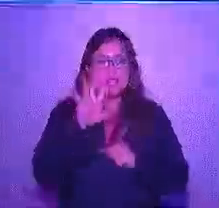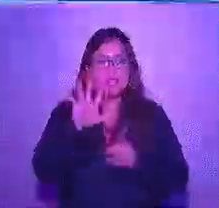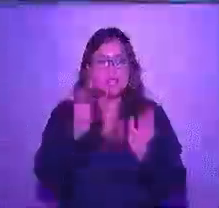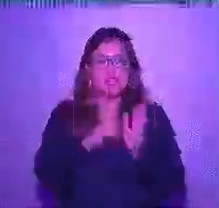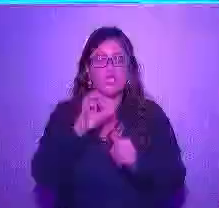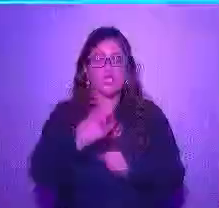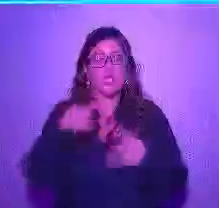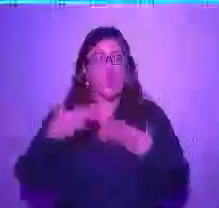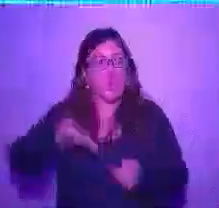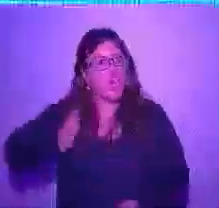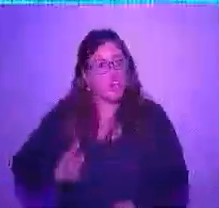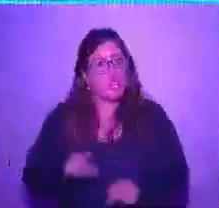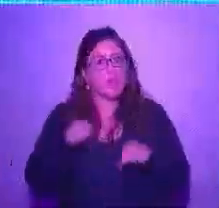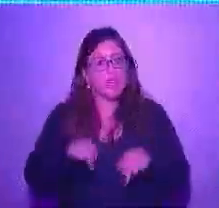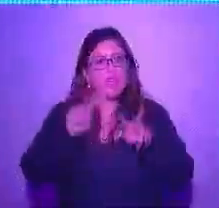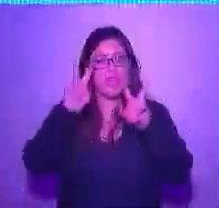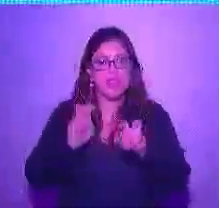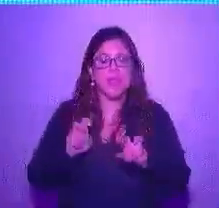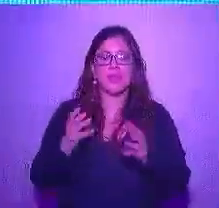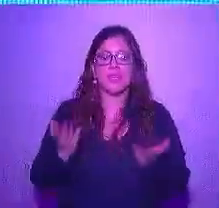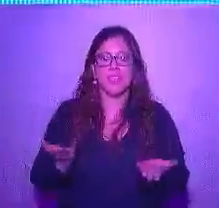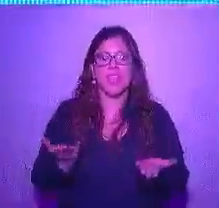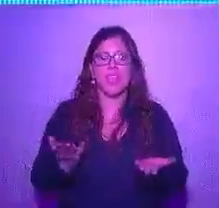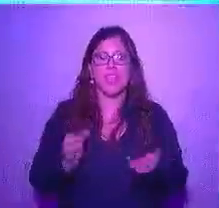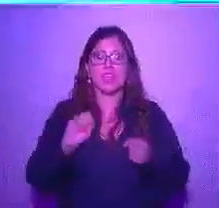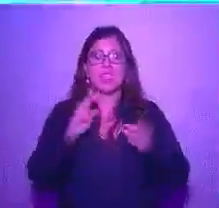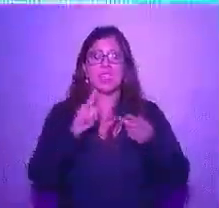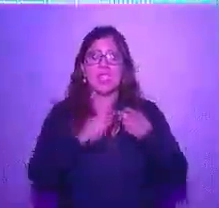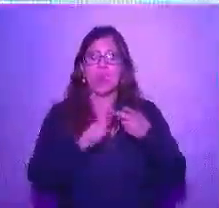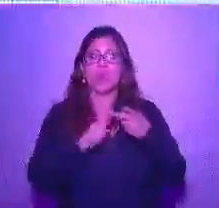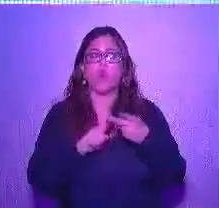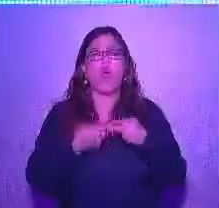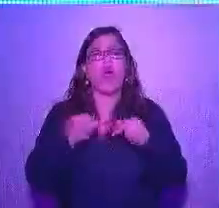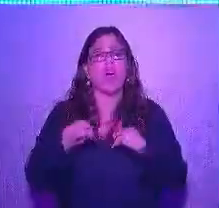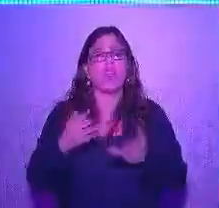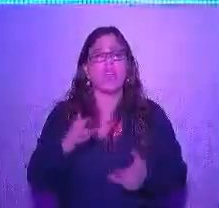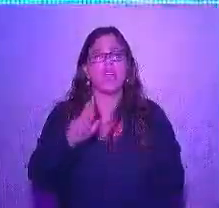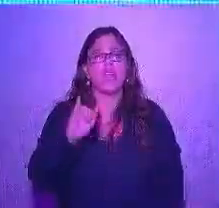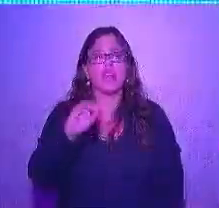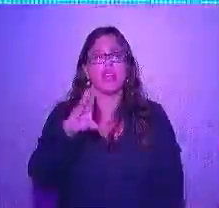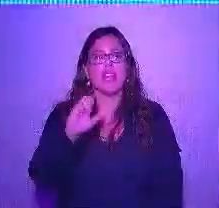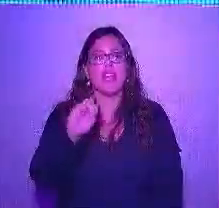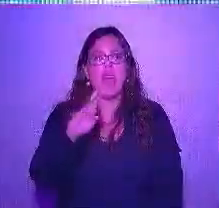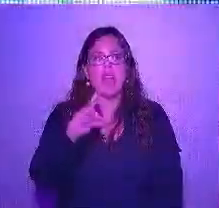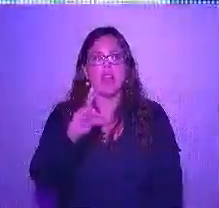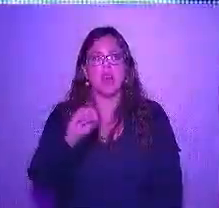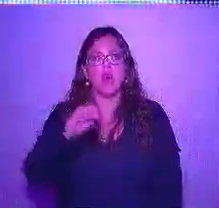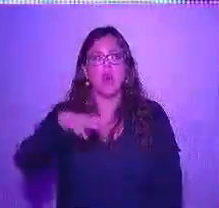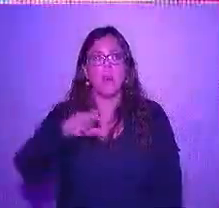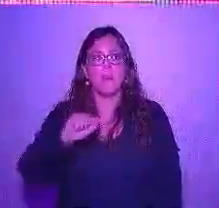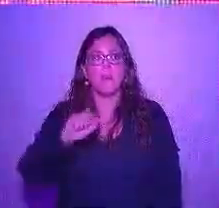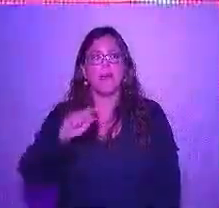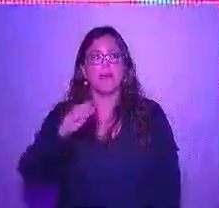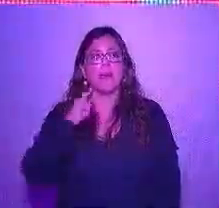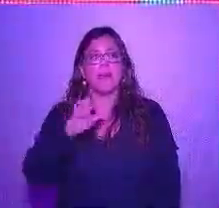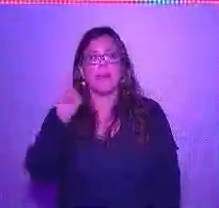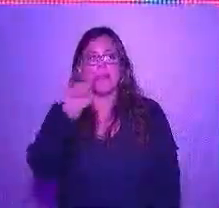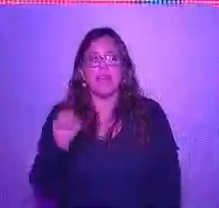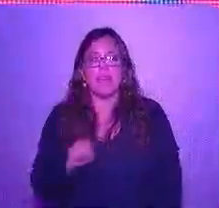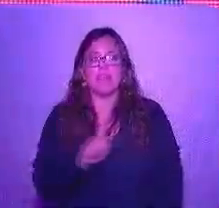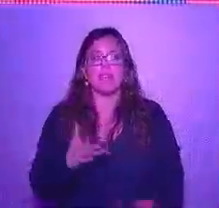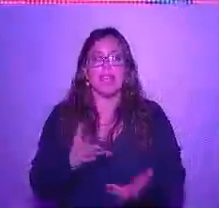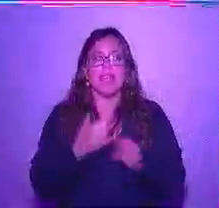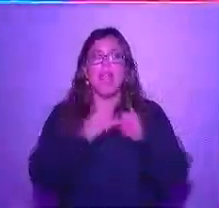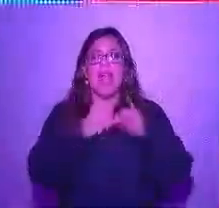Seguimos avanzando en esta temática el segundo Track y ahora dejo con ustedes a Ricardo Márquez Arquitecto de ciberseguridad para la iton